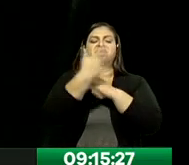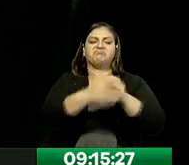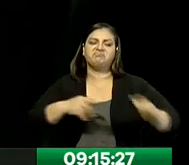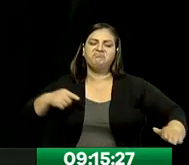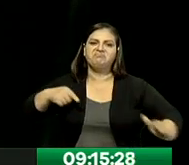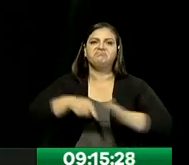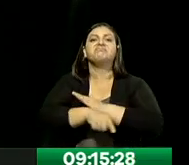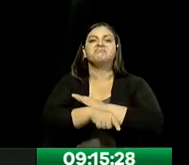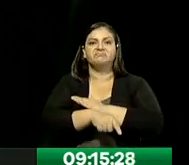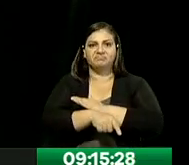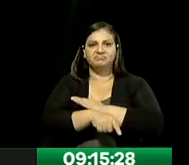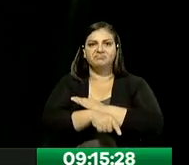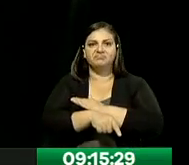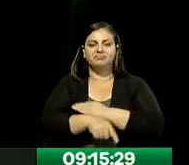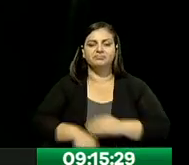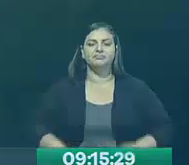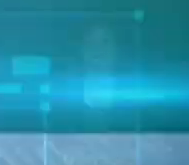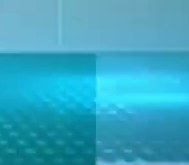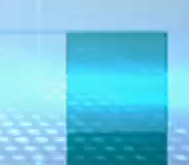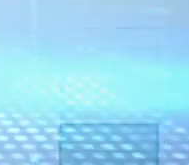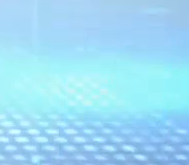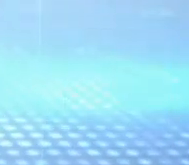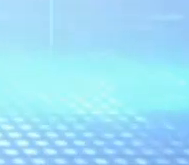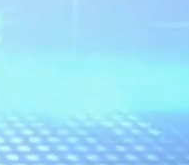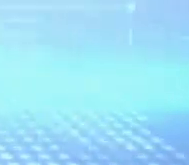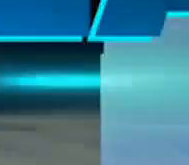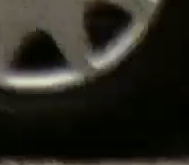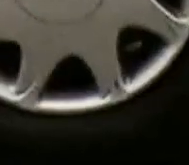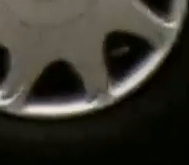Informó Roselena Vascones.